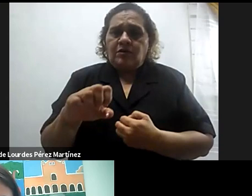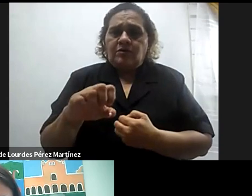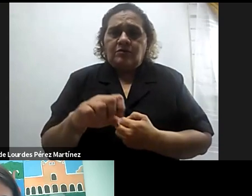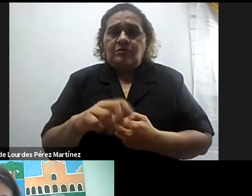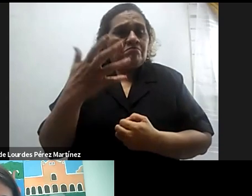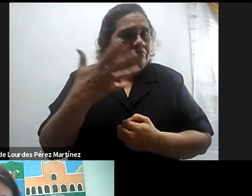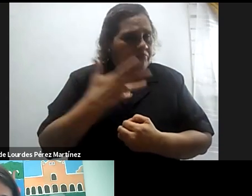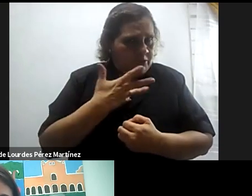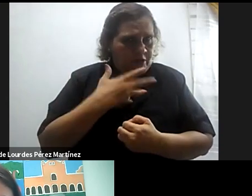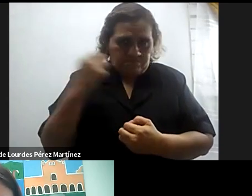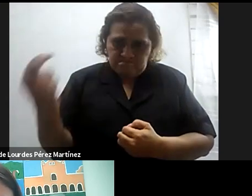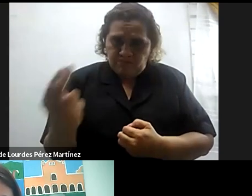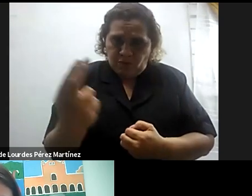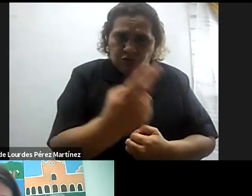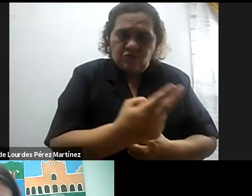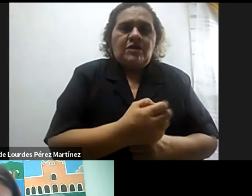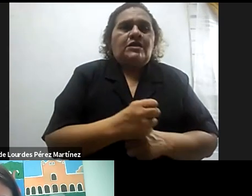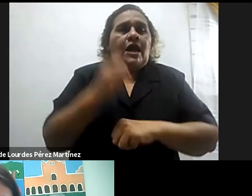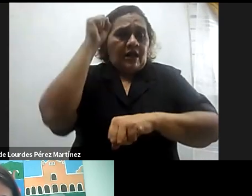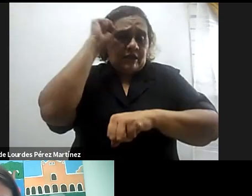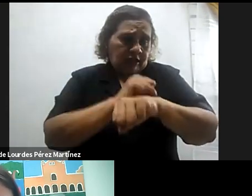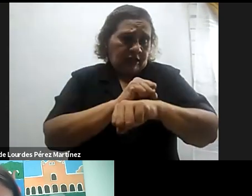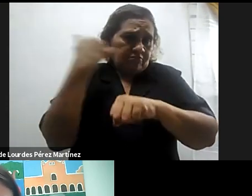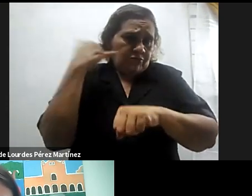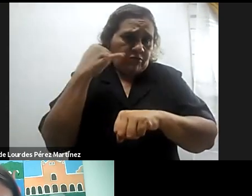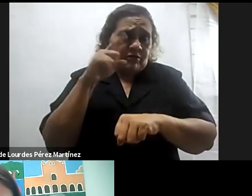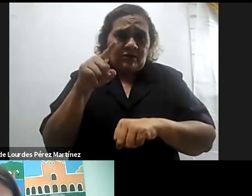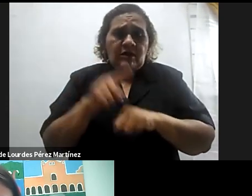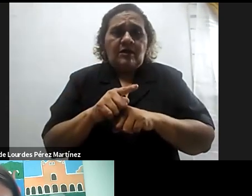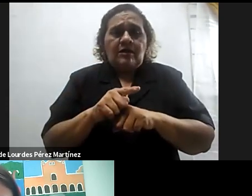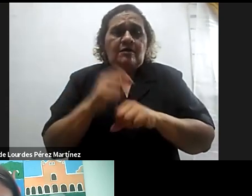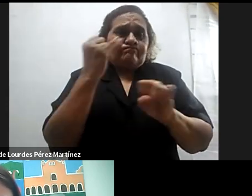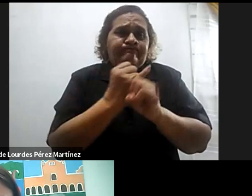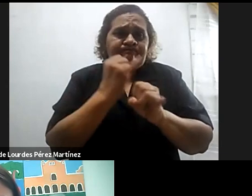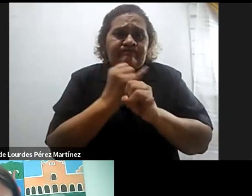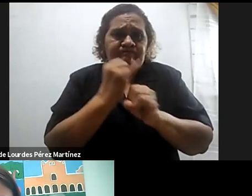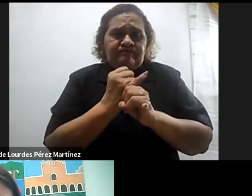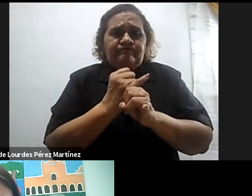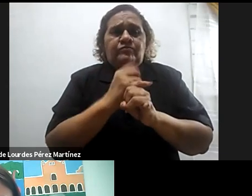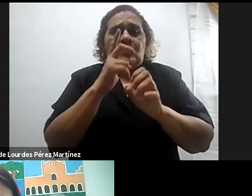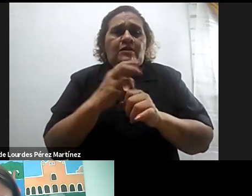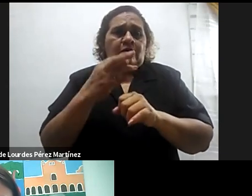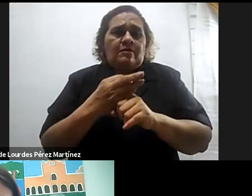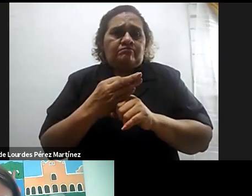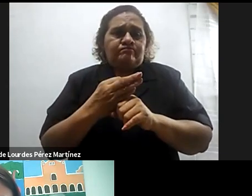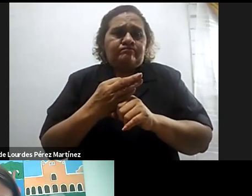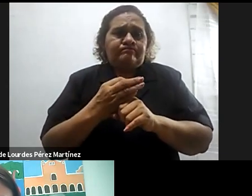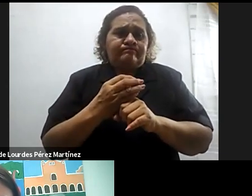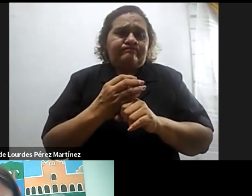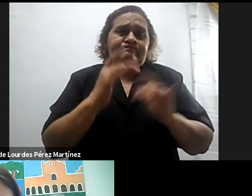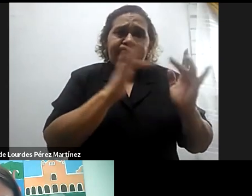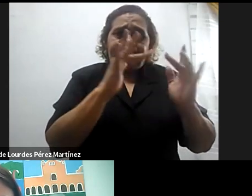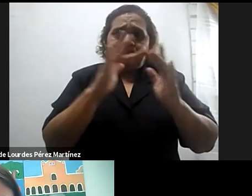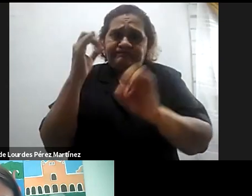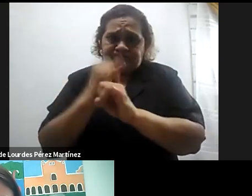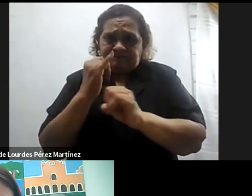con la Secretaría de Salud de Yucatán también, ahí está la página de internet, está el contacto, están las redes sociales también. Hemos